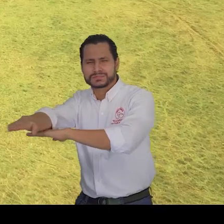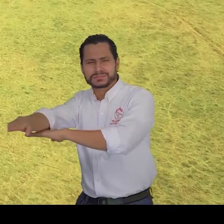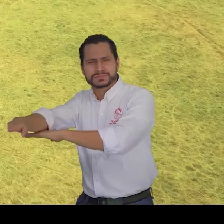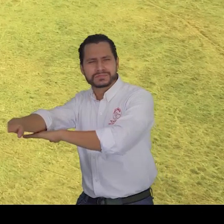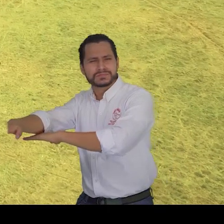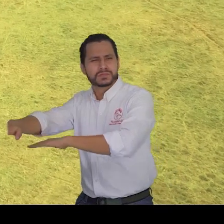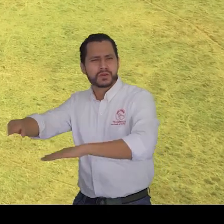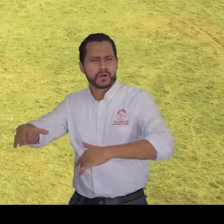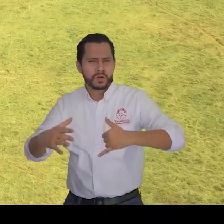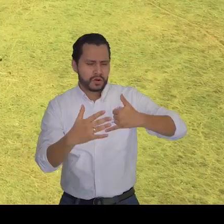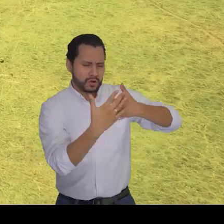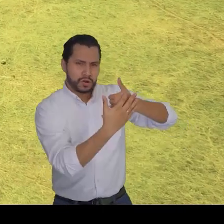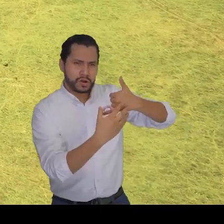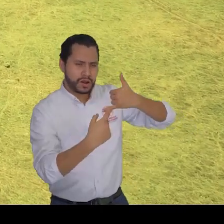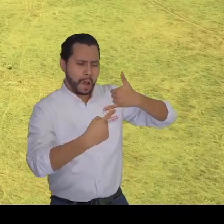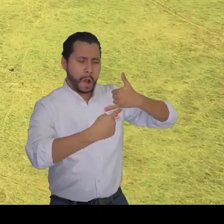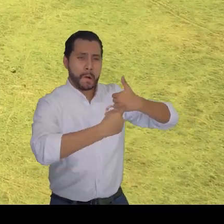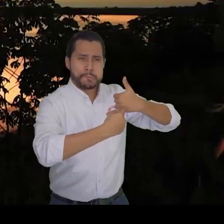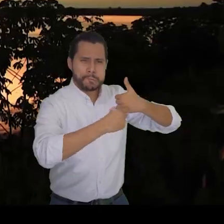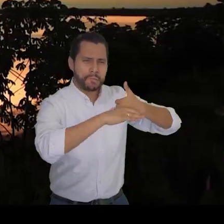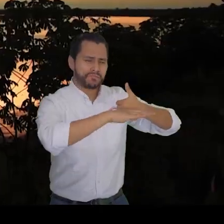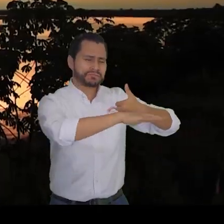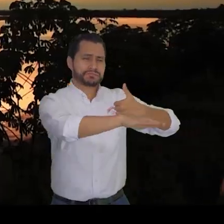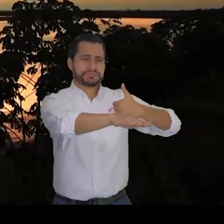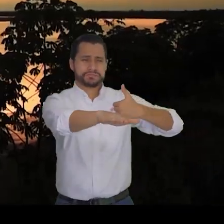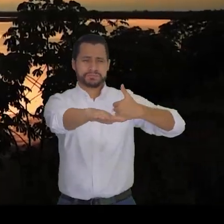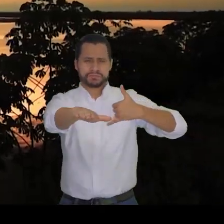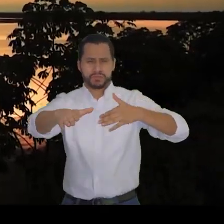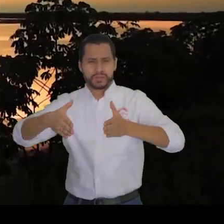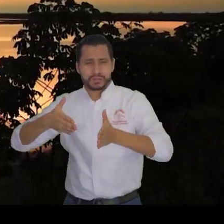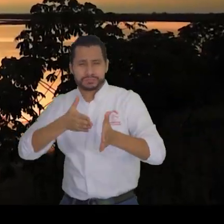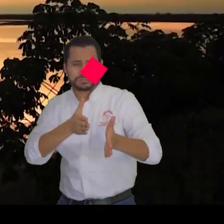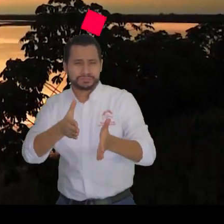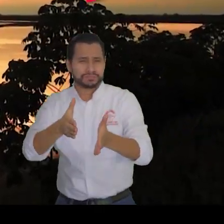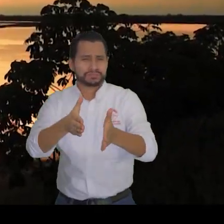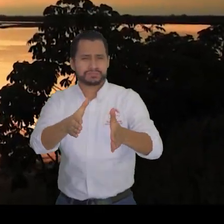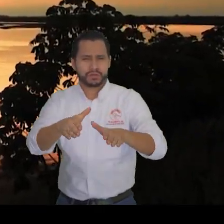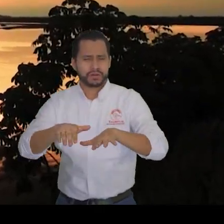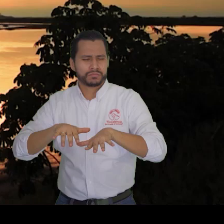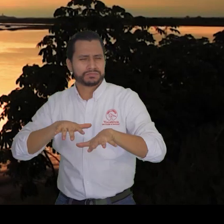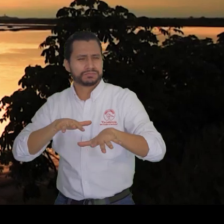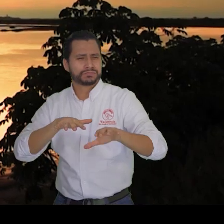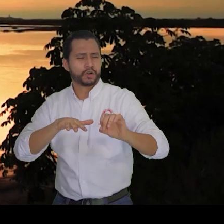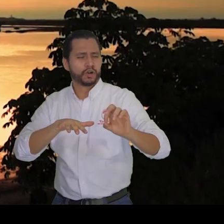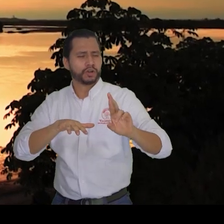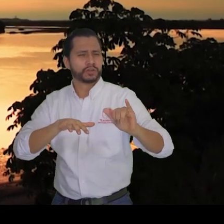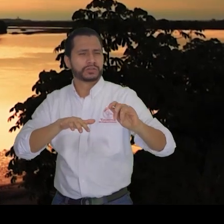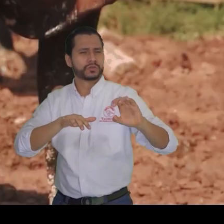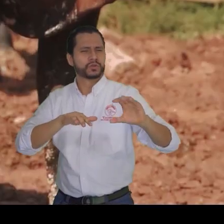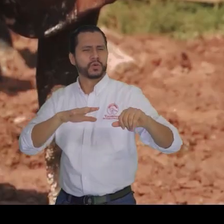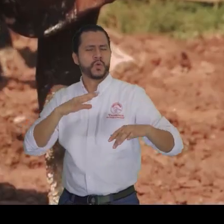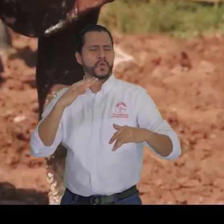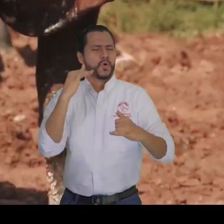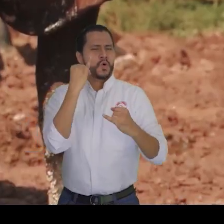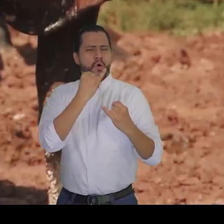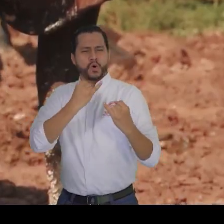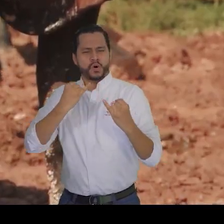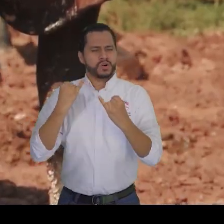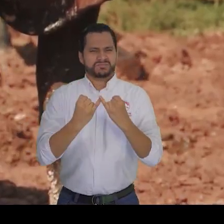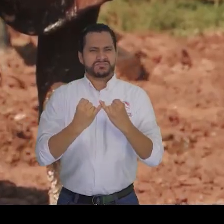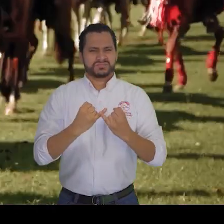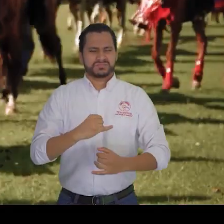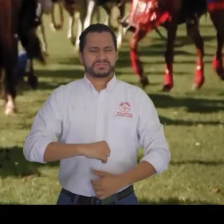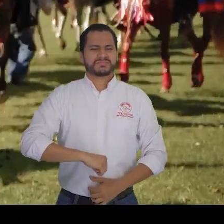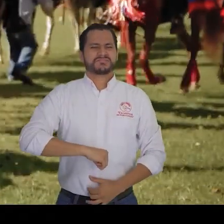vasta extensión de territorio, ubicado en el oriente del país, signada por la cuenca del Orinoco, crea una